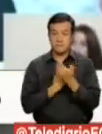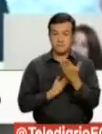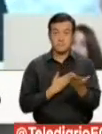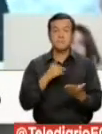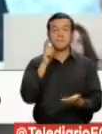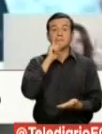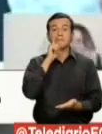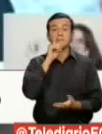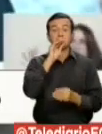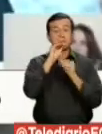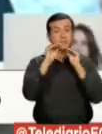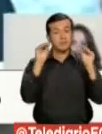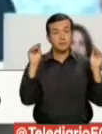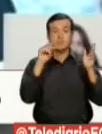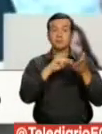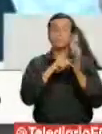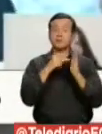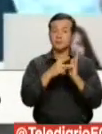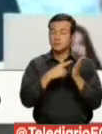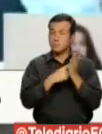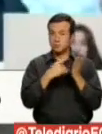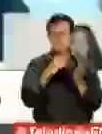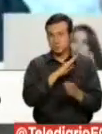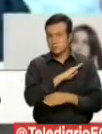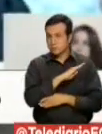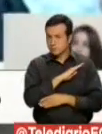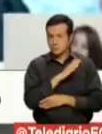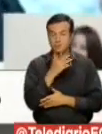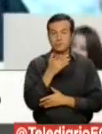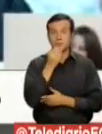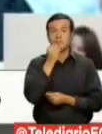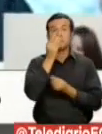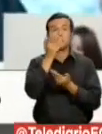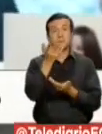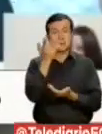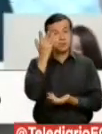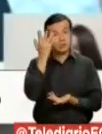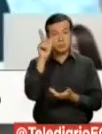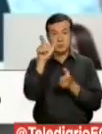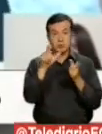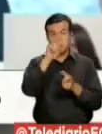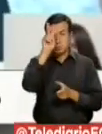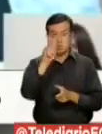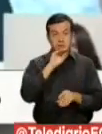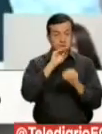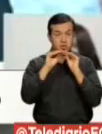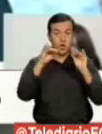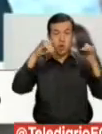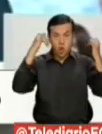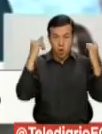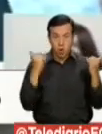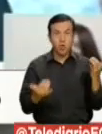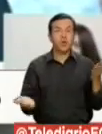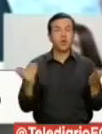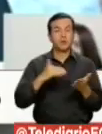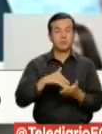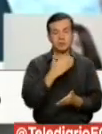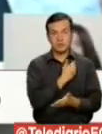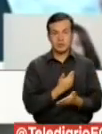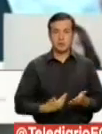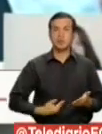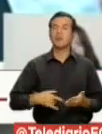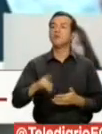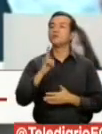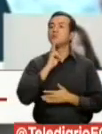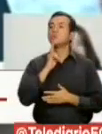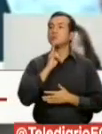Nicolás Maduro afirmó que se trató de una reunión perversa e hizo un llamado a los venezolanos. Hoy otra vez el presidente de Estados